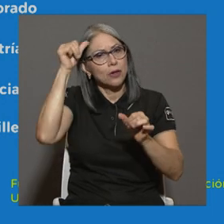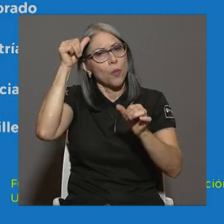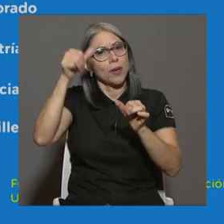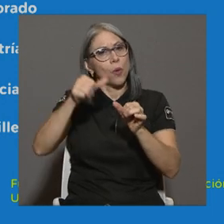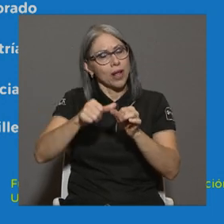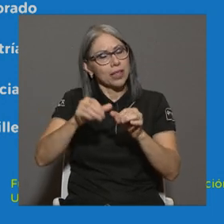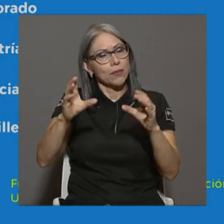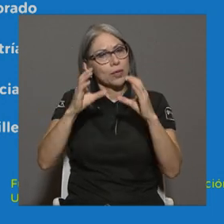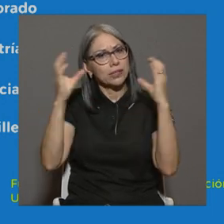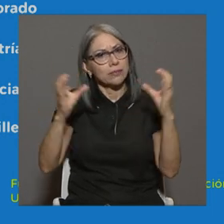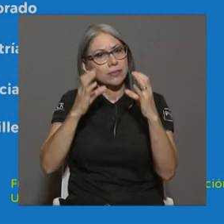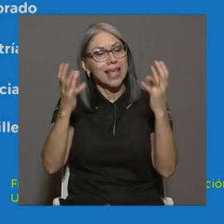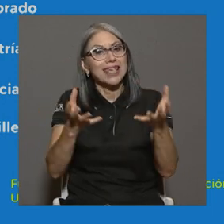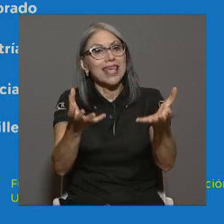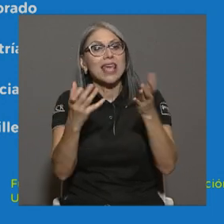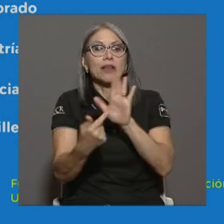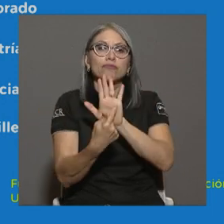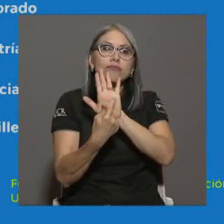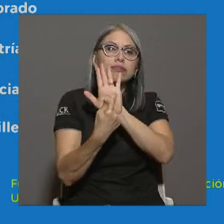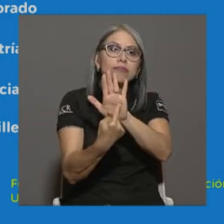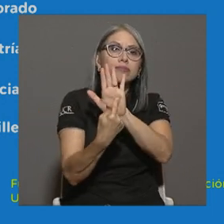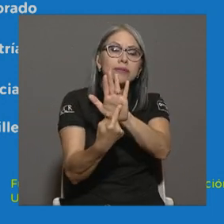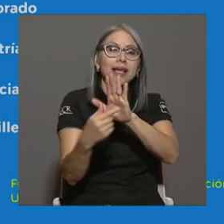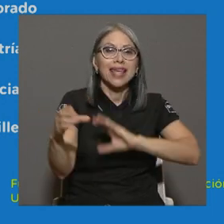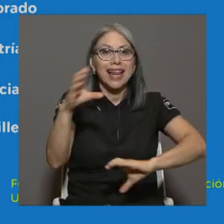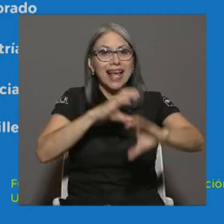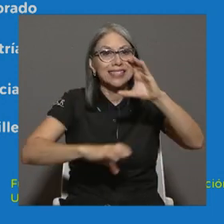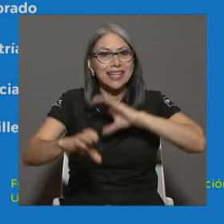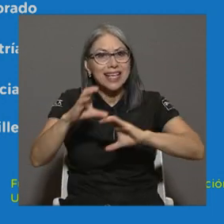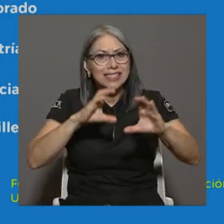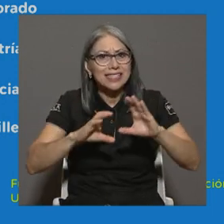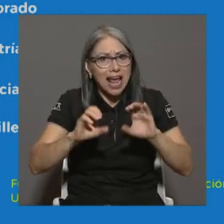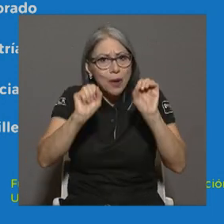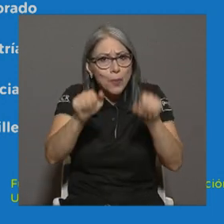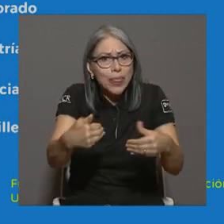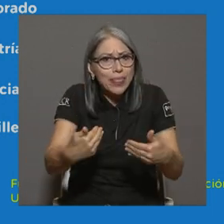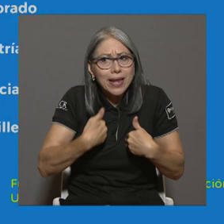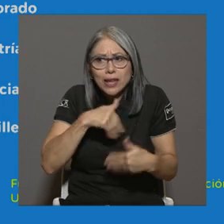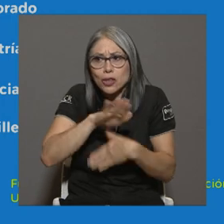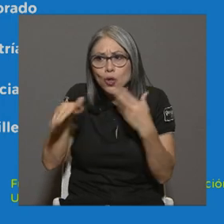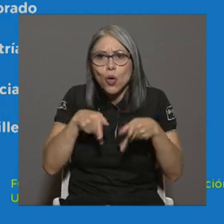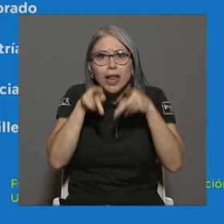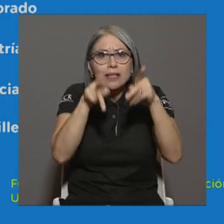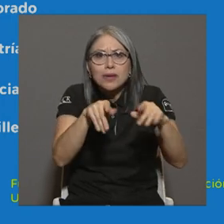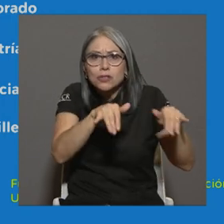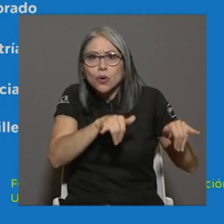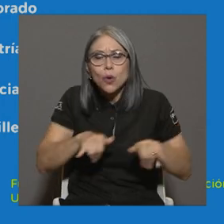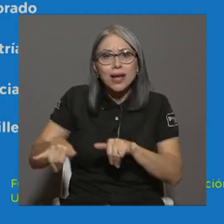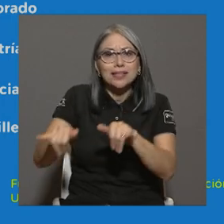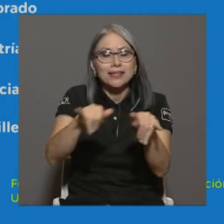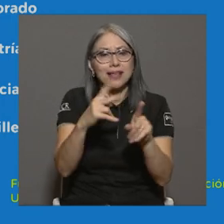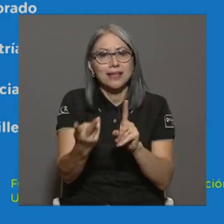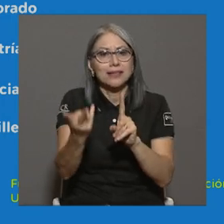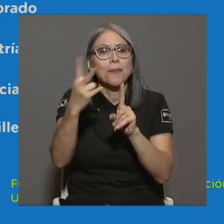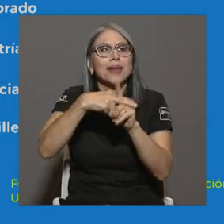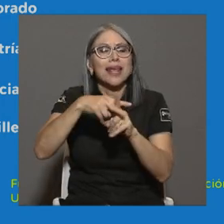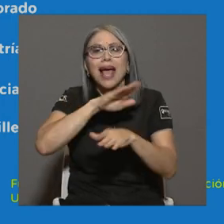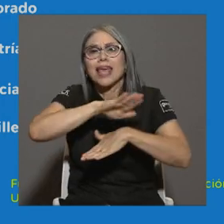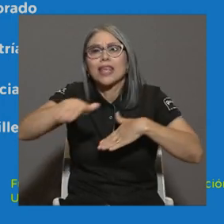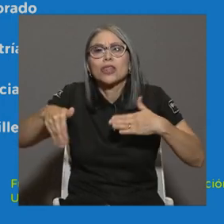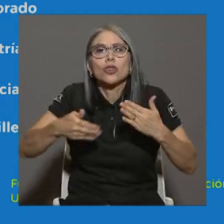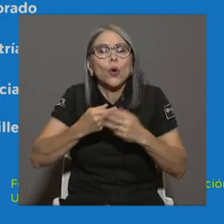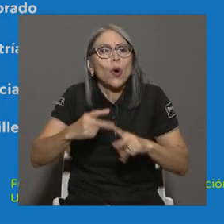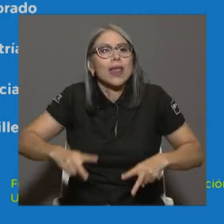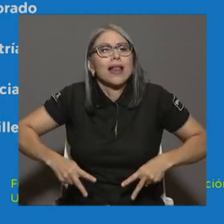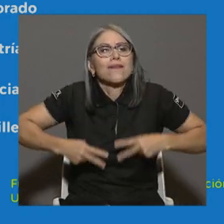que buscan resaltar que la ciencia está al alcance de todas las personas y que se aplica en todos los aspectos